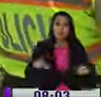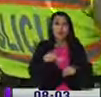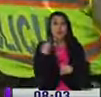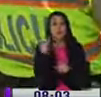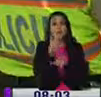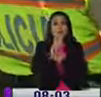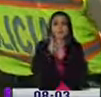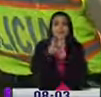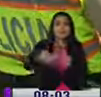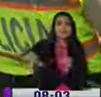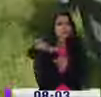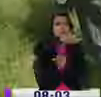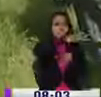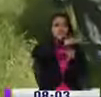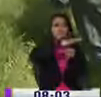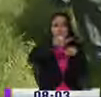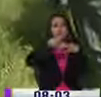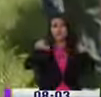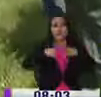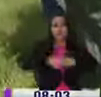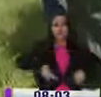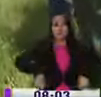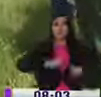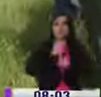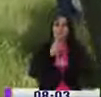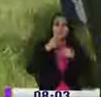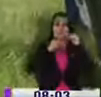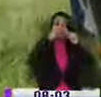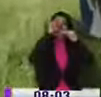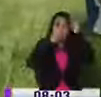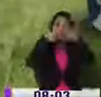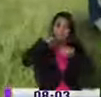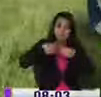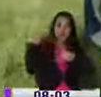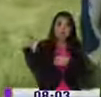del noroccidente de la capital insisten en que la construcción del